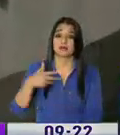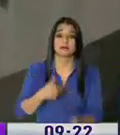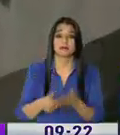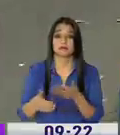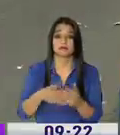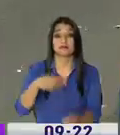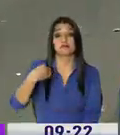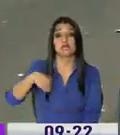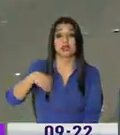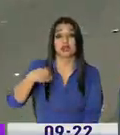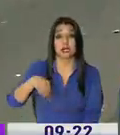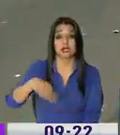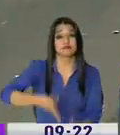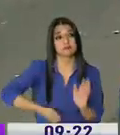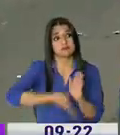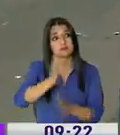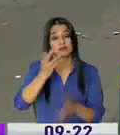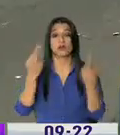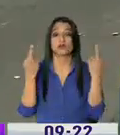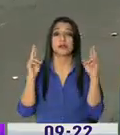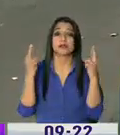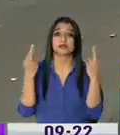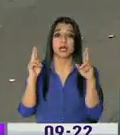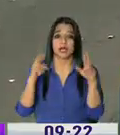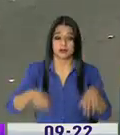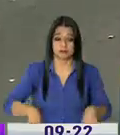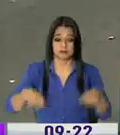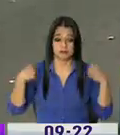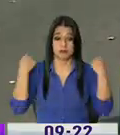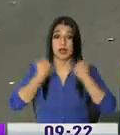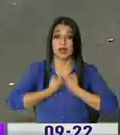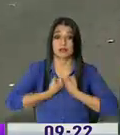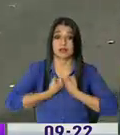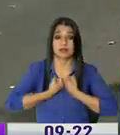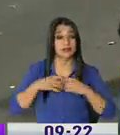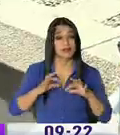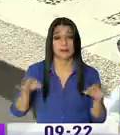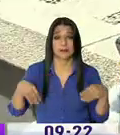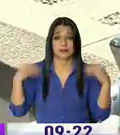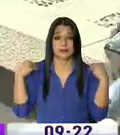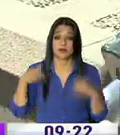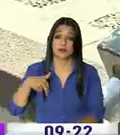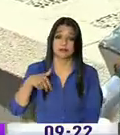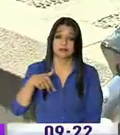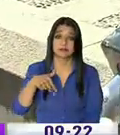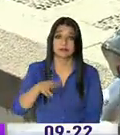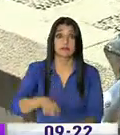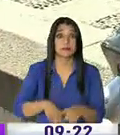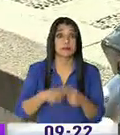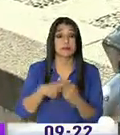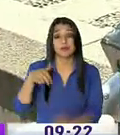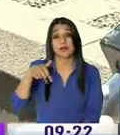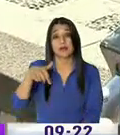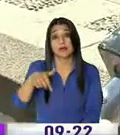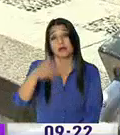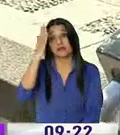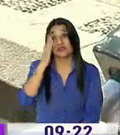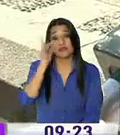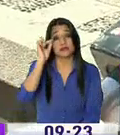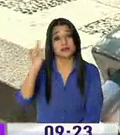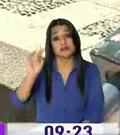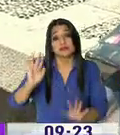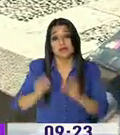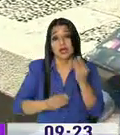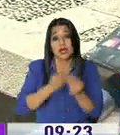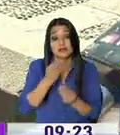este miércoles con rumbo a Rumichaca, solo llevando sus maletas y unas mantas. Aquí vamos a empezar el camino y que sea lo que Dios quiera,